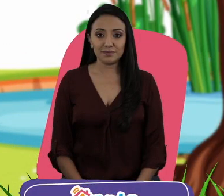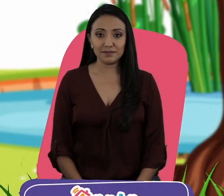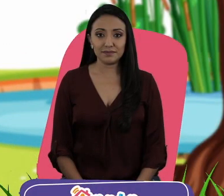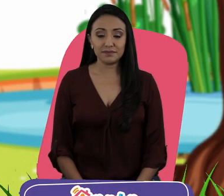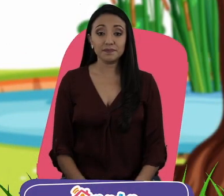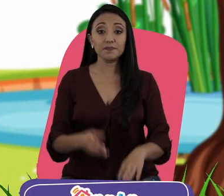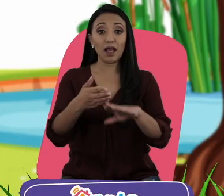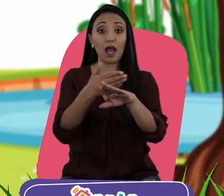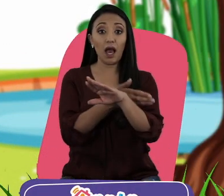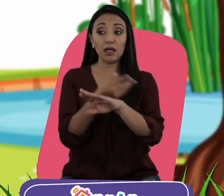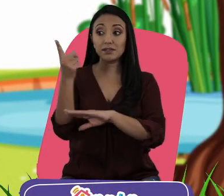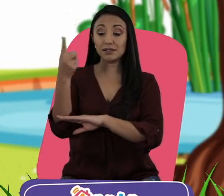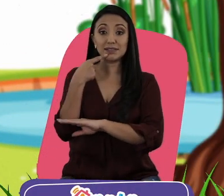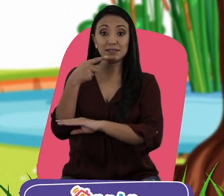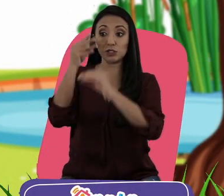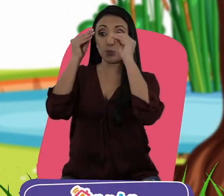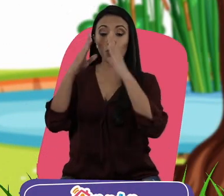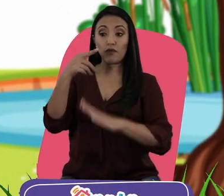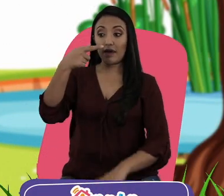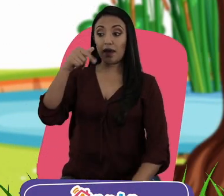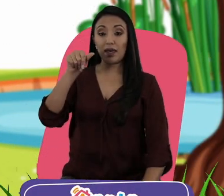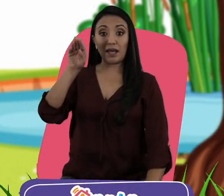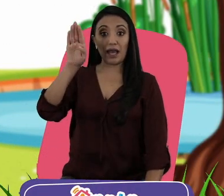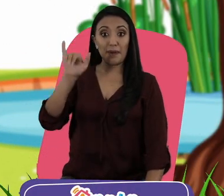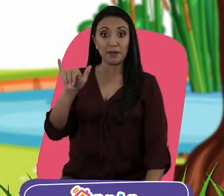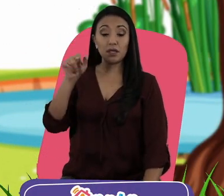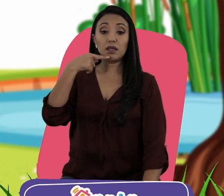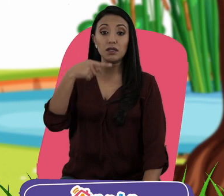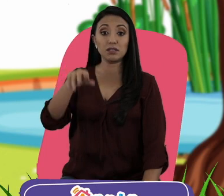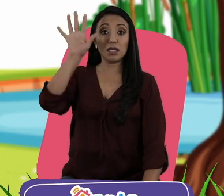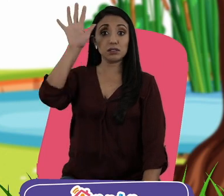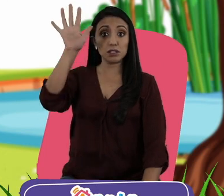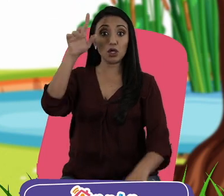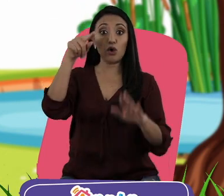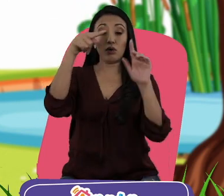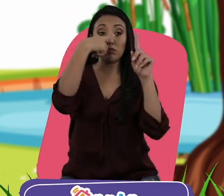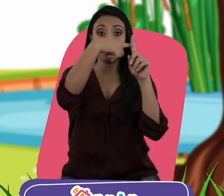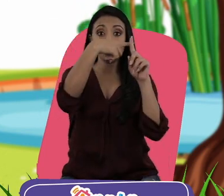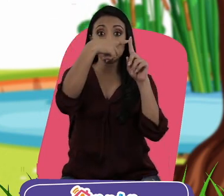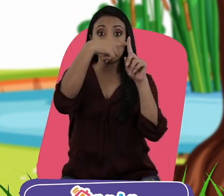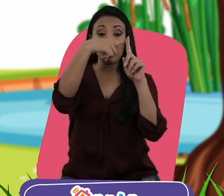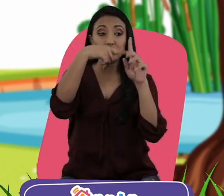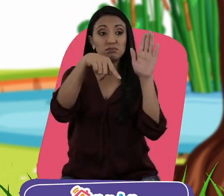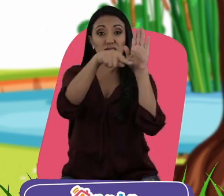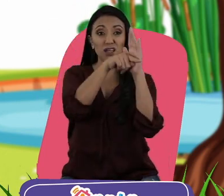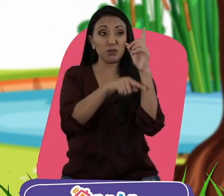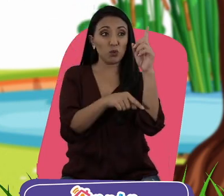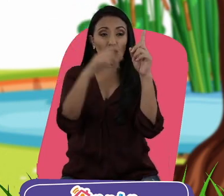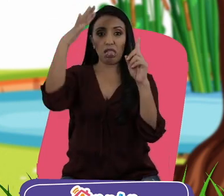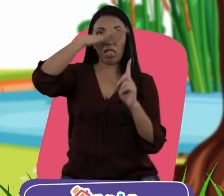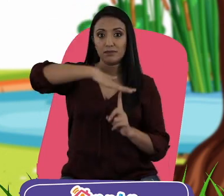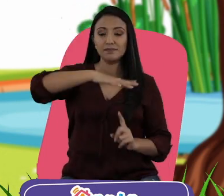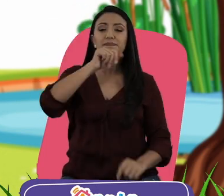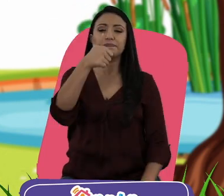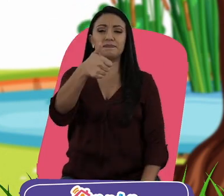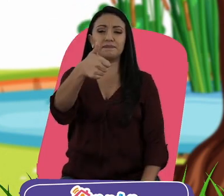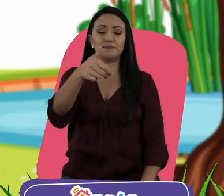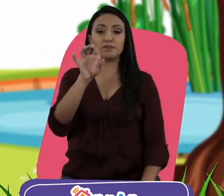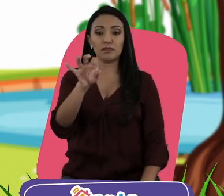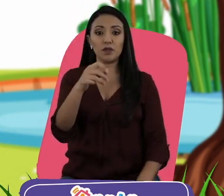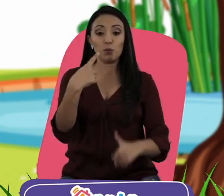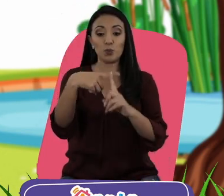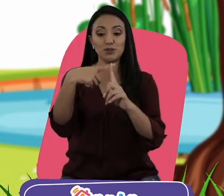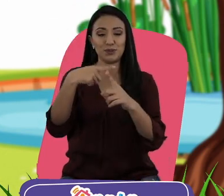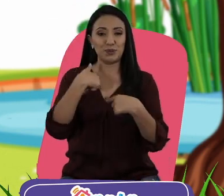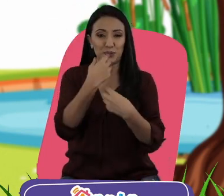Tal como nos acaba de comentar la profe Gaby acerca de estas 5 cosas positivas que contrarrestan a una cosa negativa, ahora quiero contarles algo positivo acerca